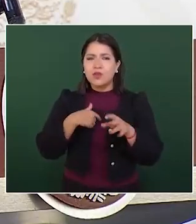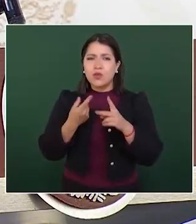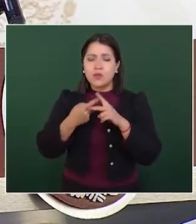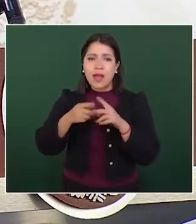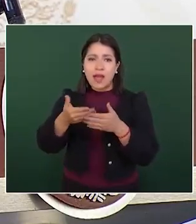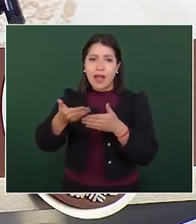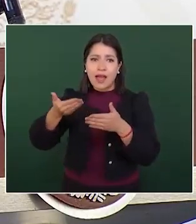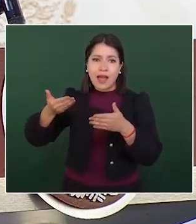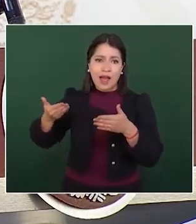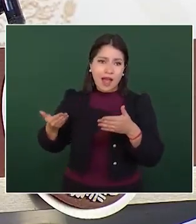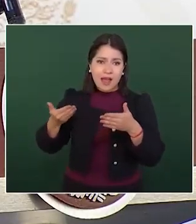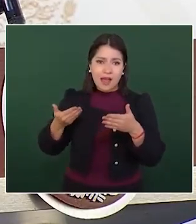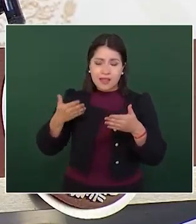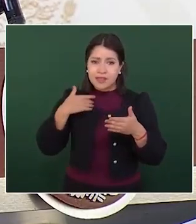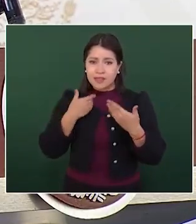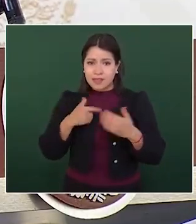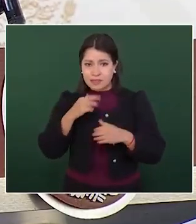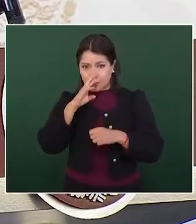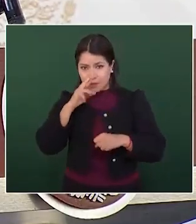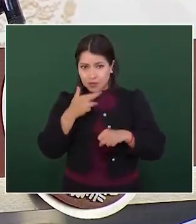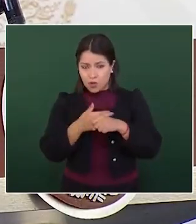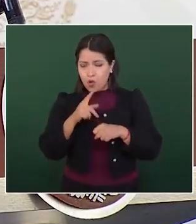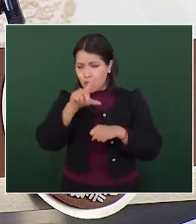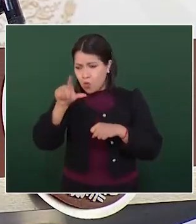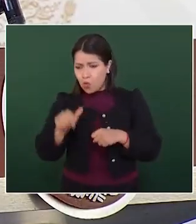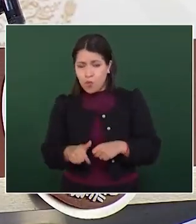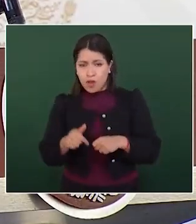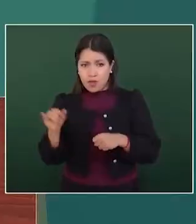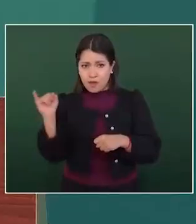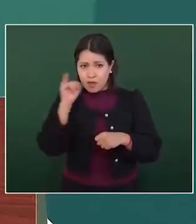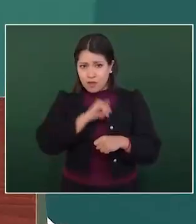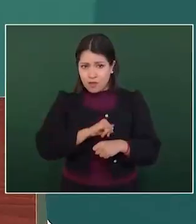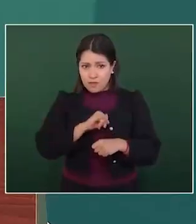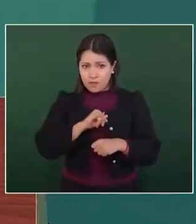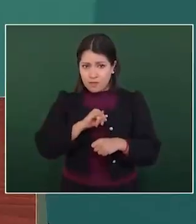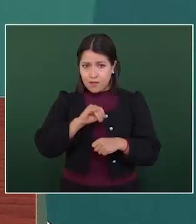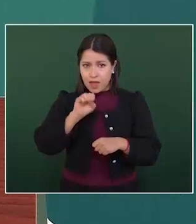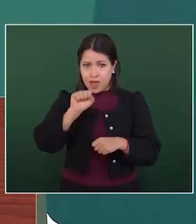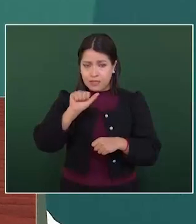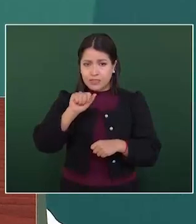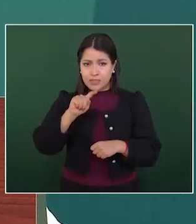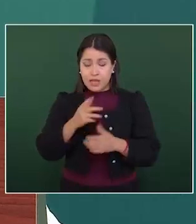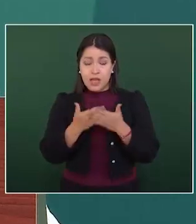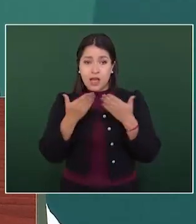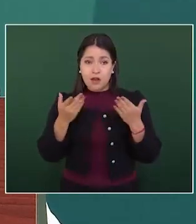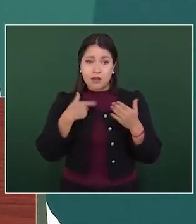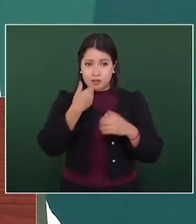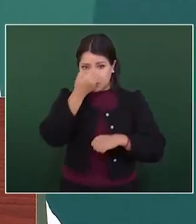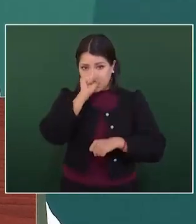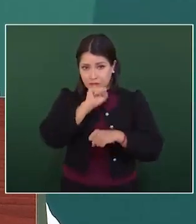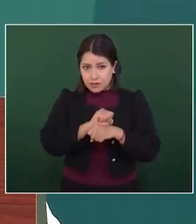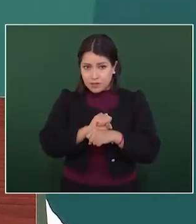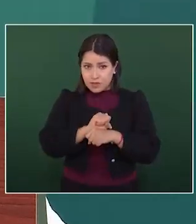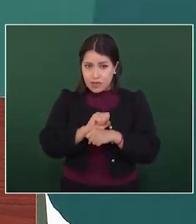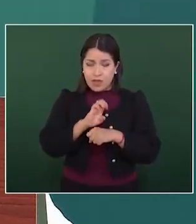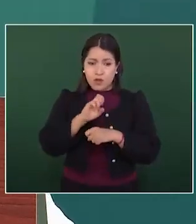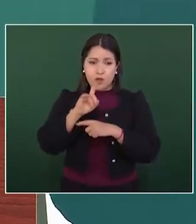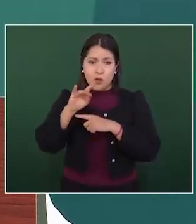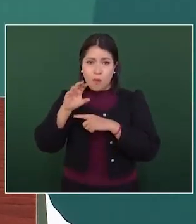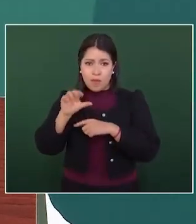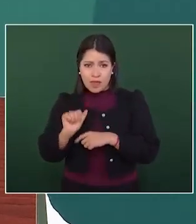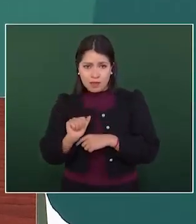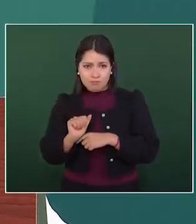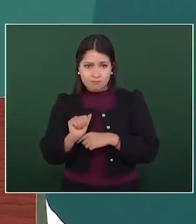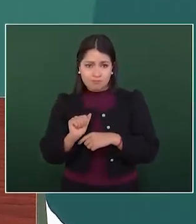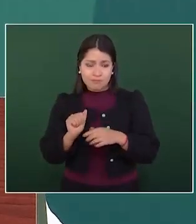oficial mayor, después como jefa del SAT. Actualmente estoy de encargada de la Secretaría de Economía. En